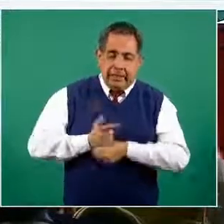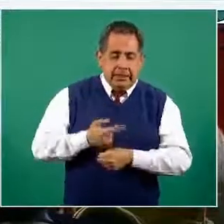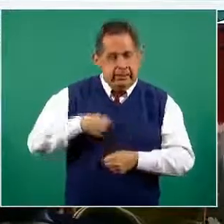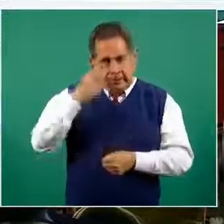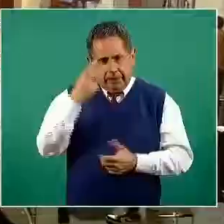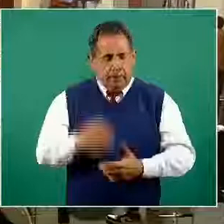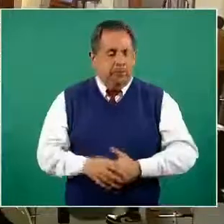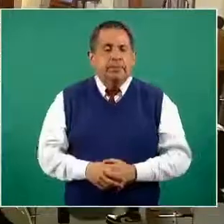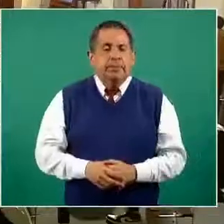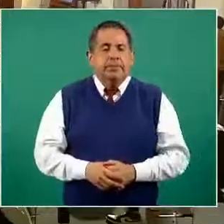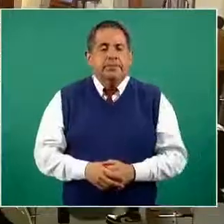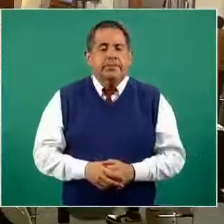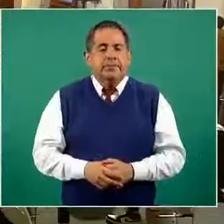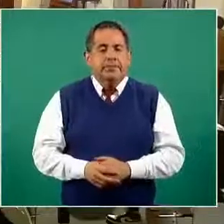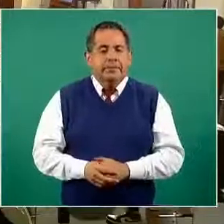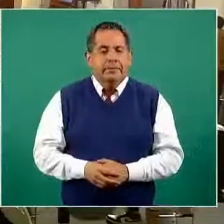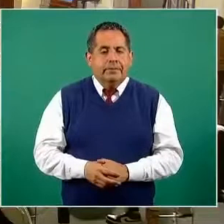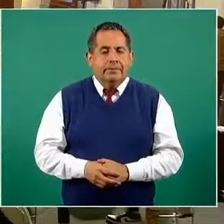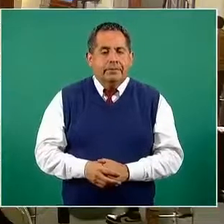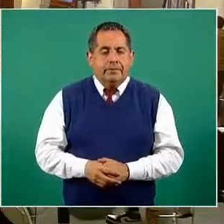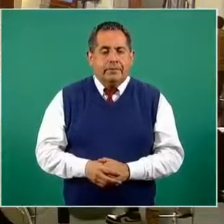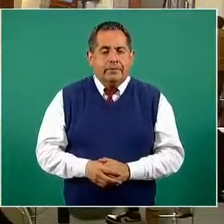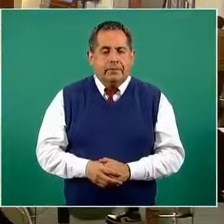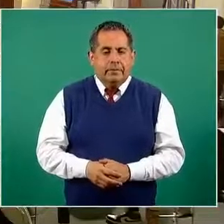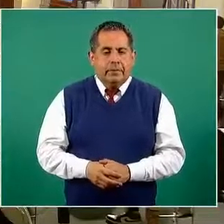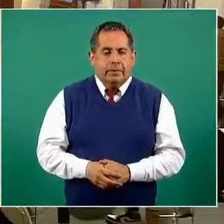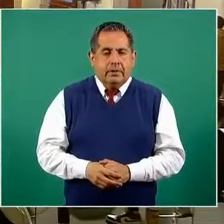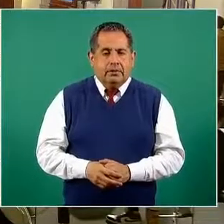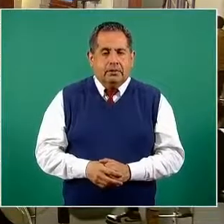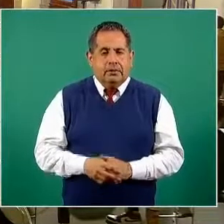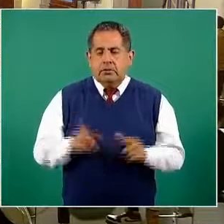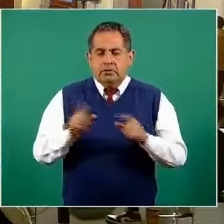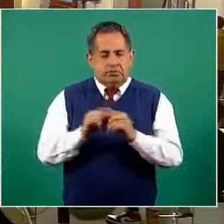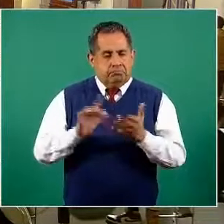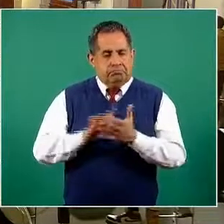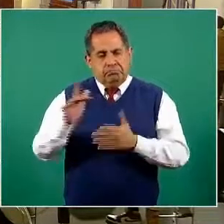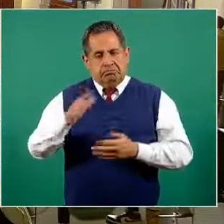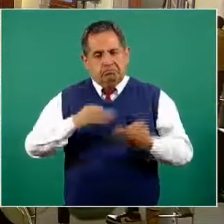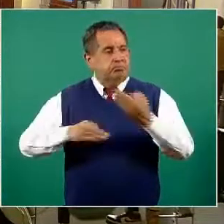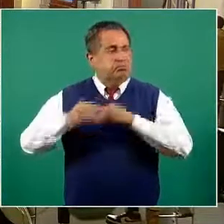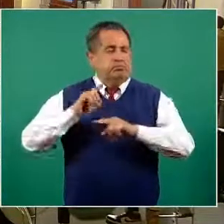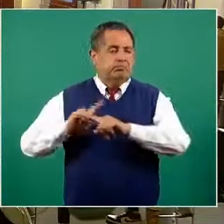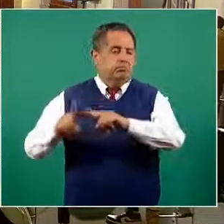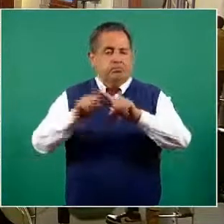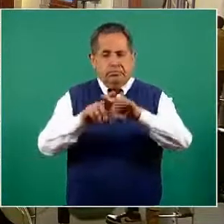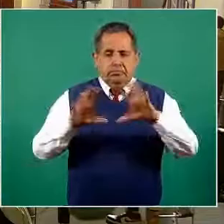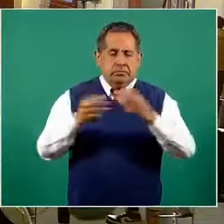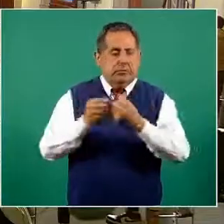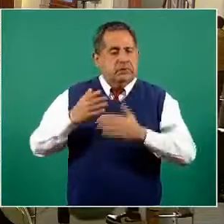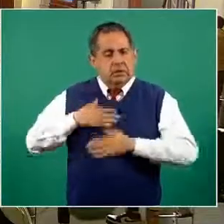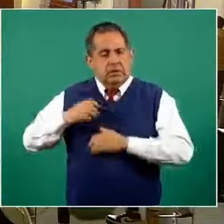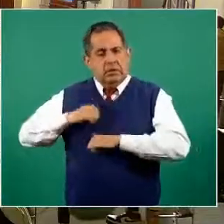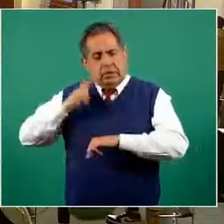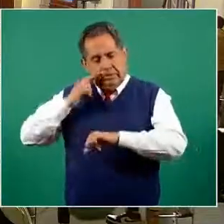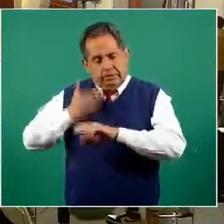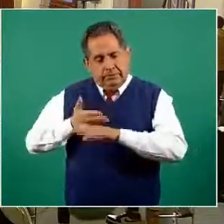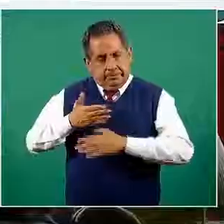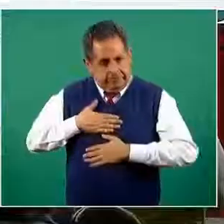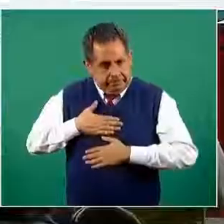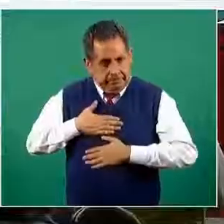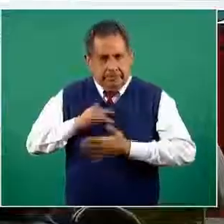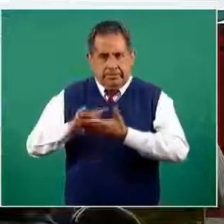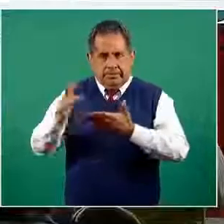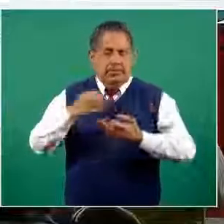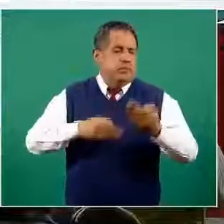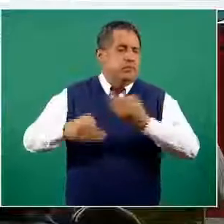Si me dan la siguiente, por favor. Solamente pues, un agradecimiento a toda la institución, a la unidad que tengo el gusto de dirigir y